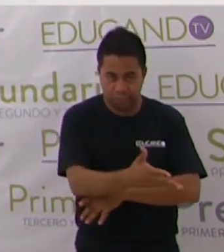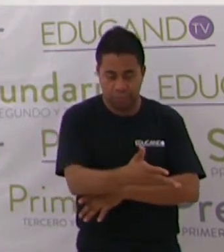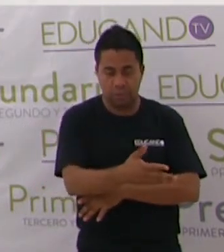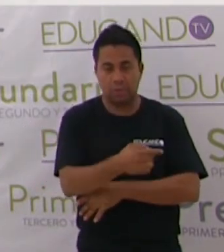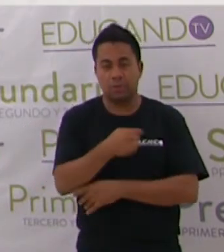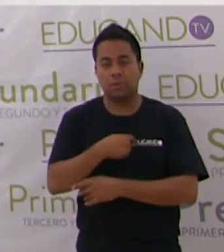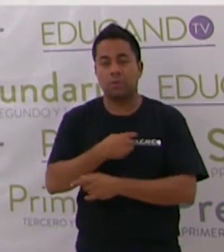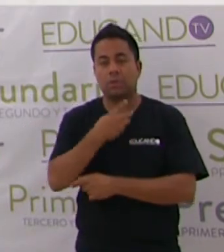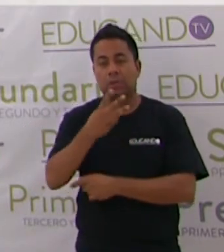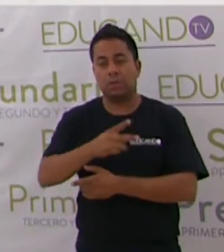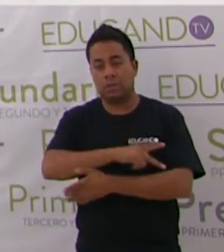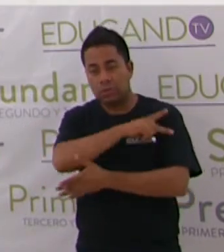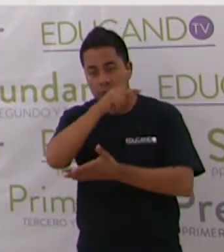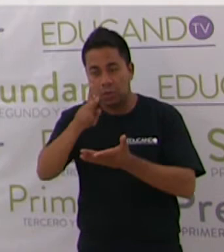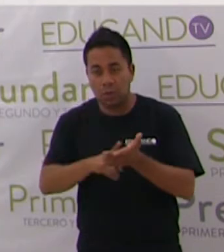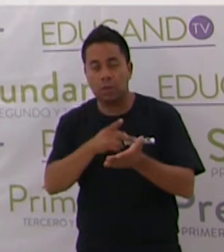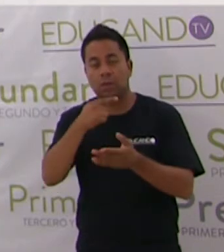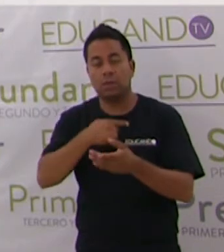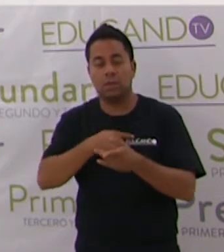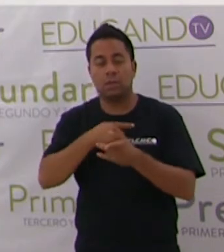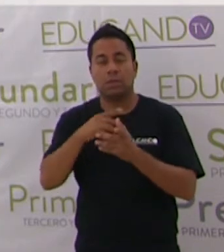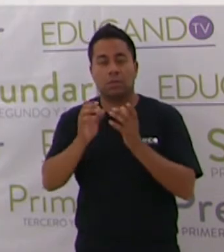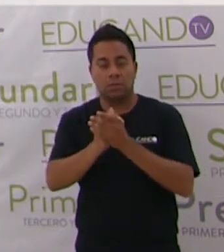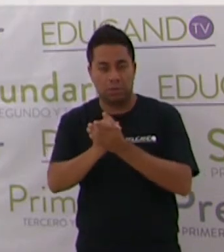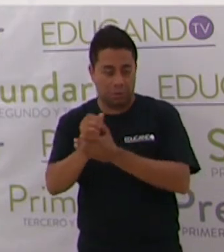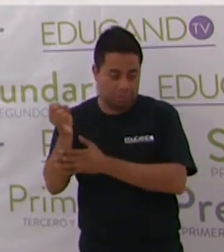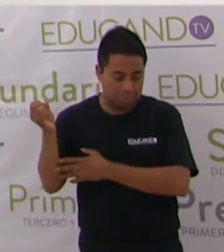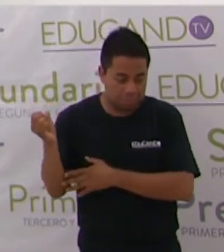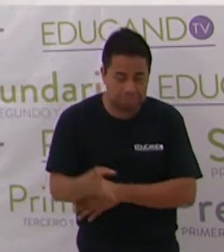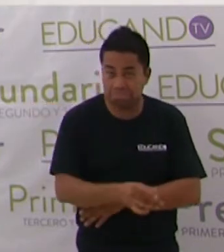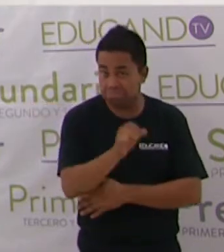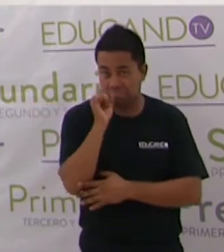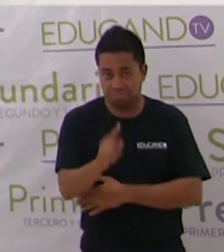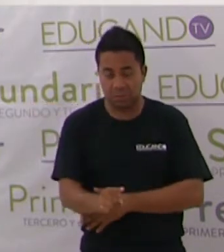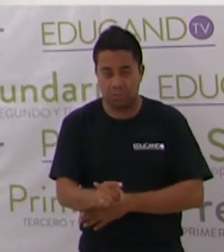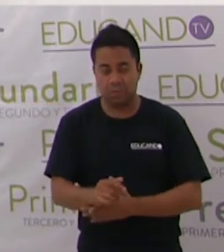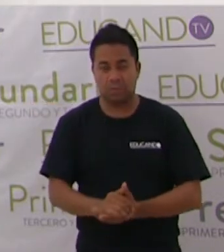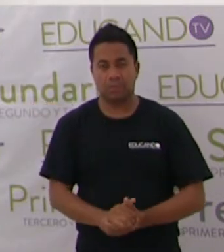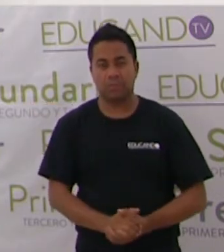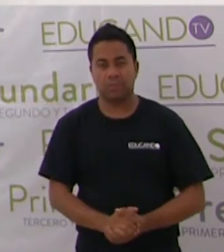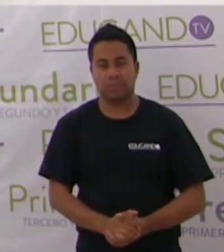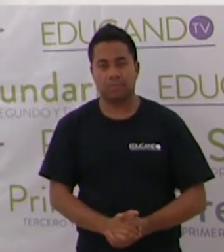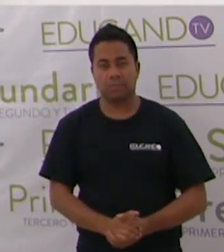y la tercera vez que lo lance va a ser otro evento,